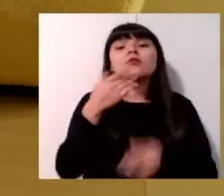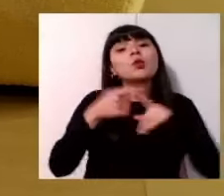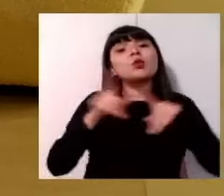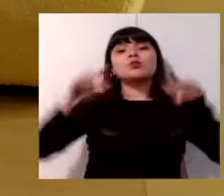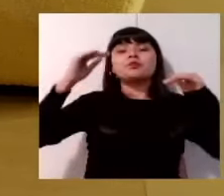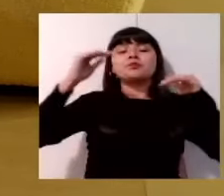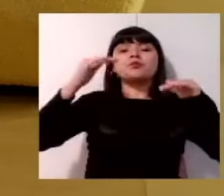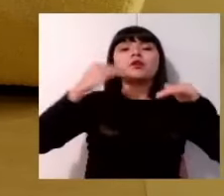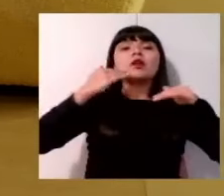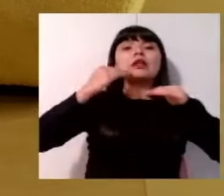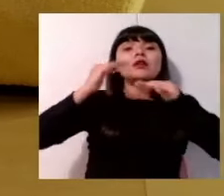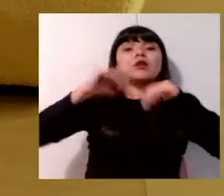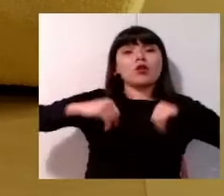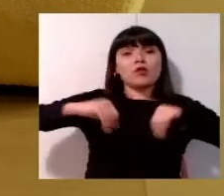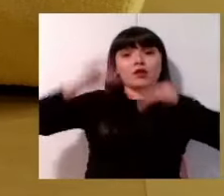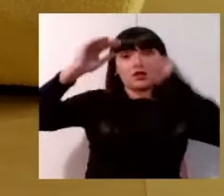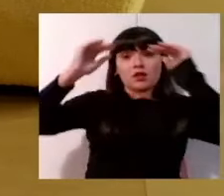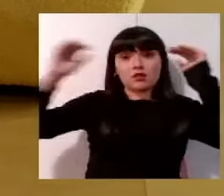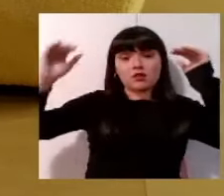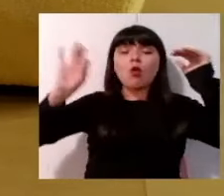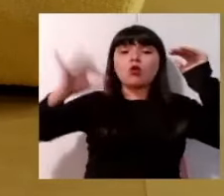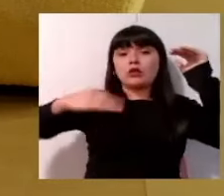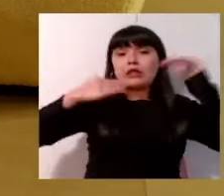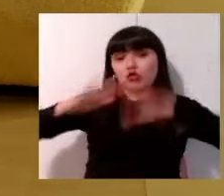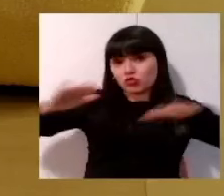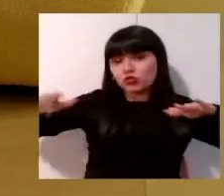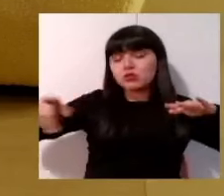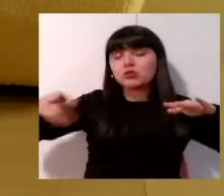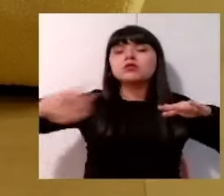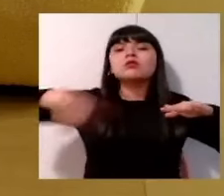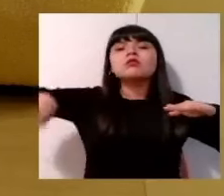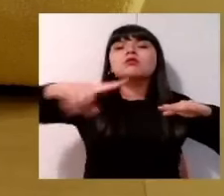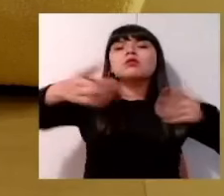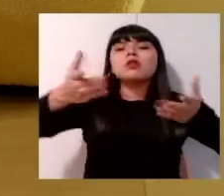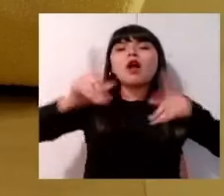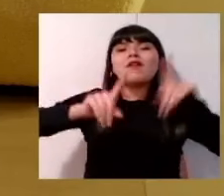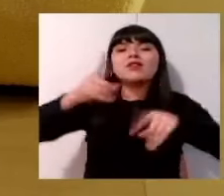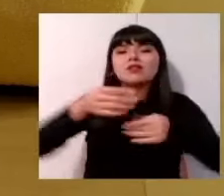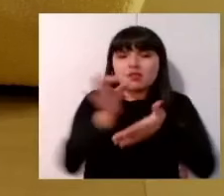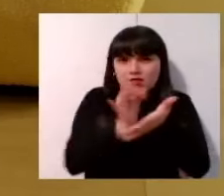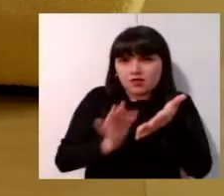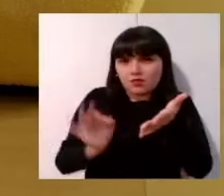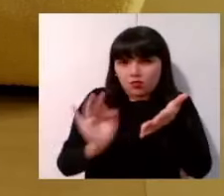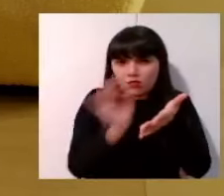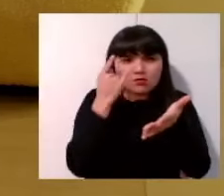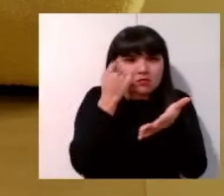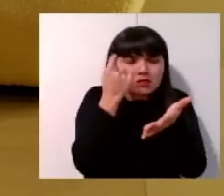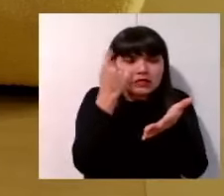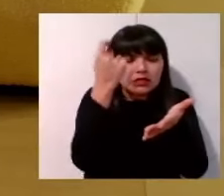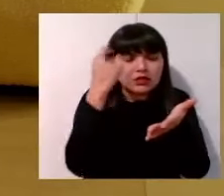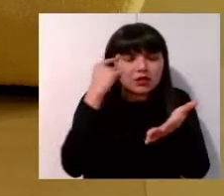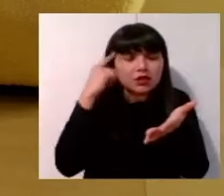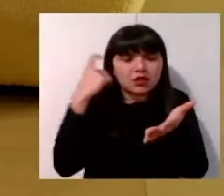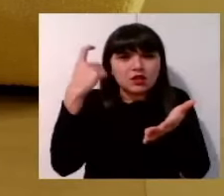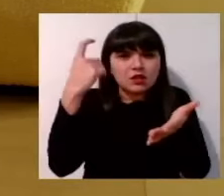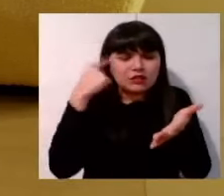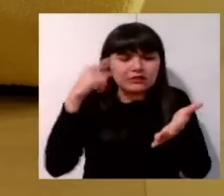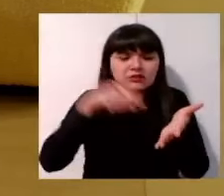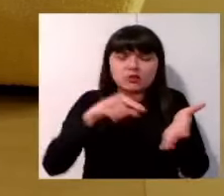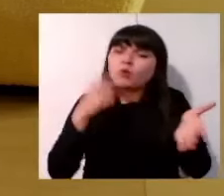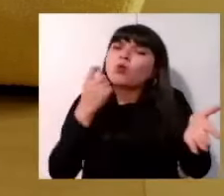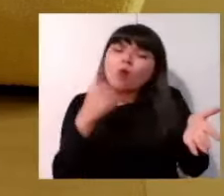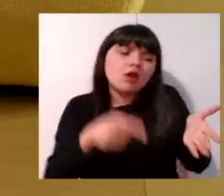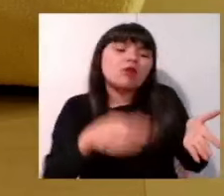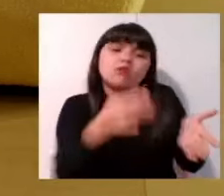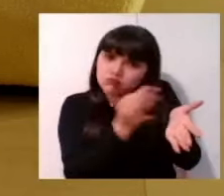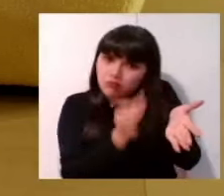que los niños dibujen sus pesadillas y le cambien el final, porque muchas veces son pesadillas recurrentes, y ver cuál es el miedo que está detrás de esa